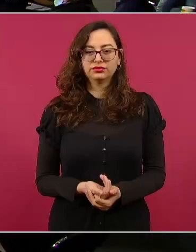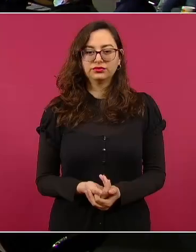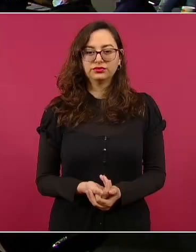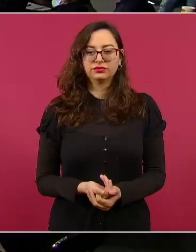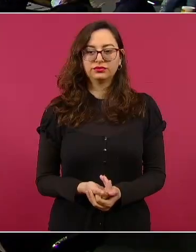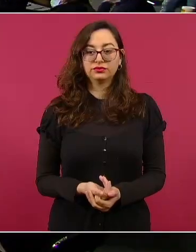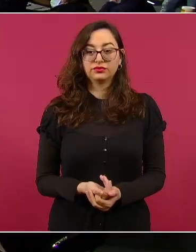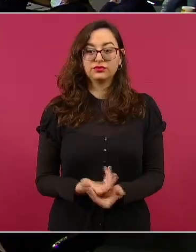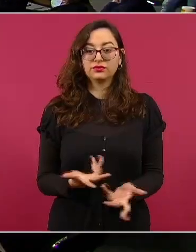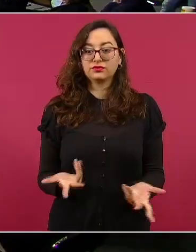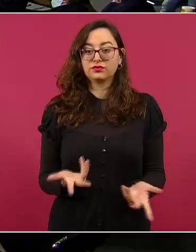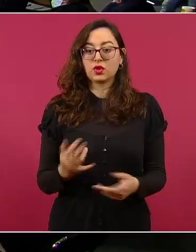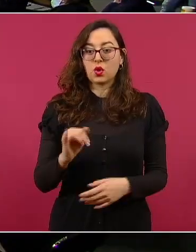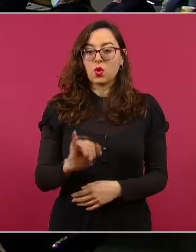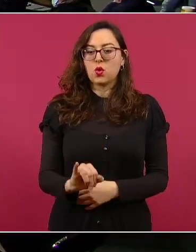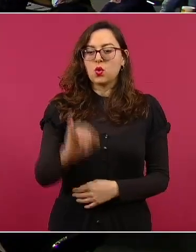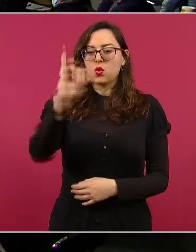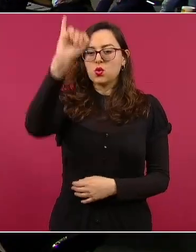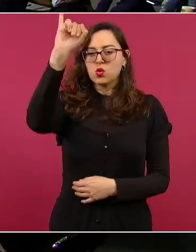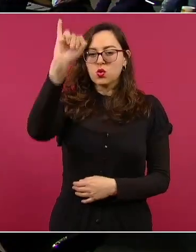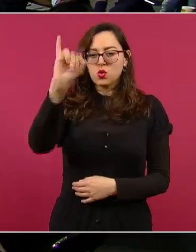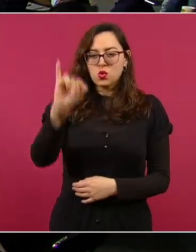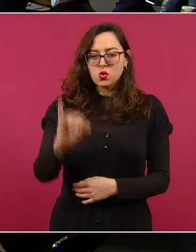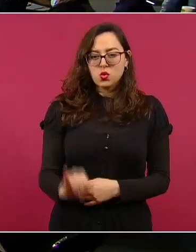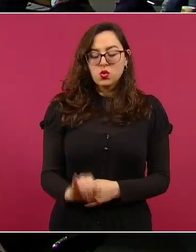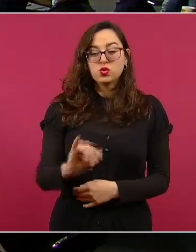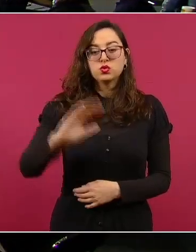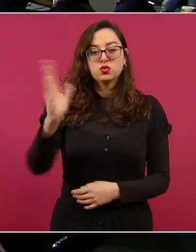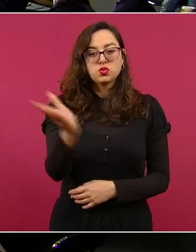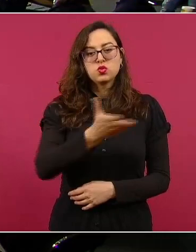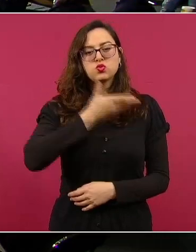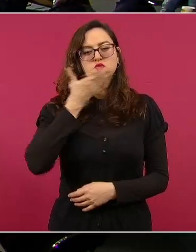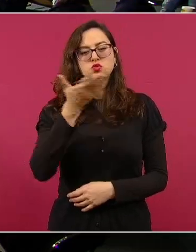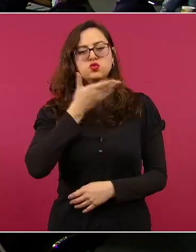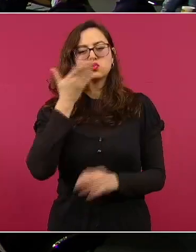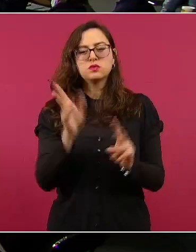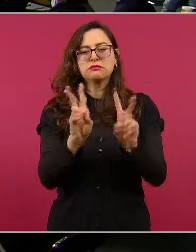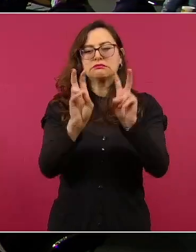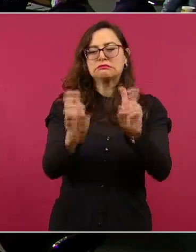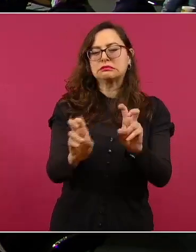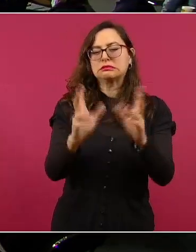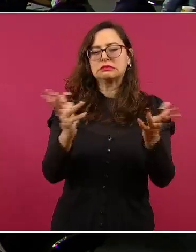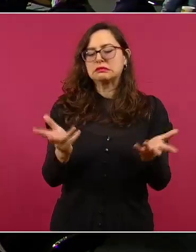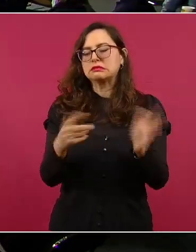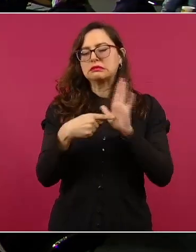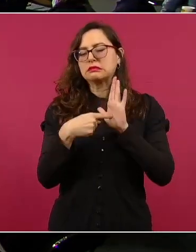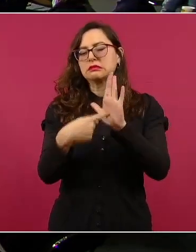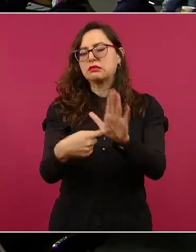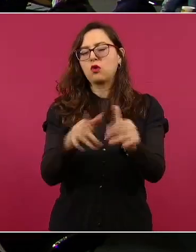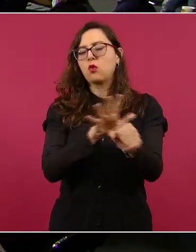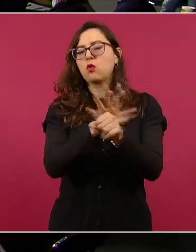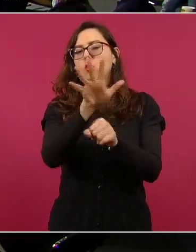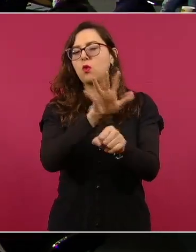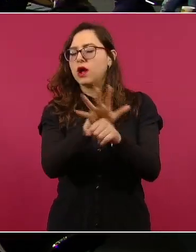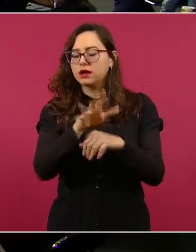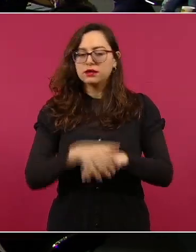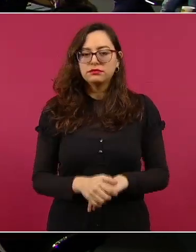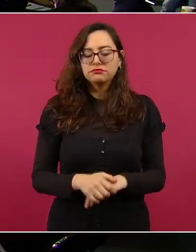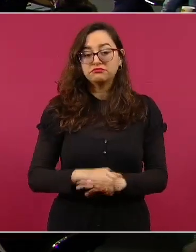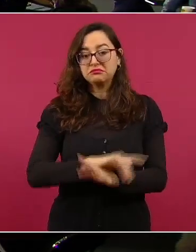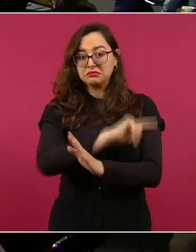la información de delitos y sobre todo castigo